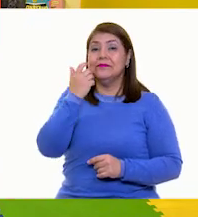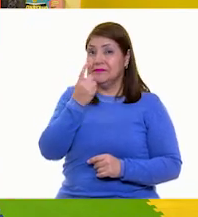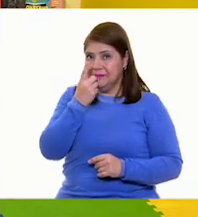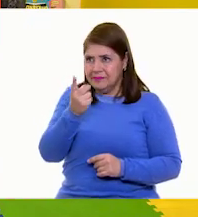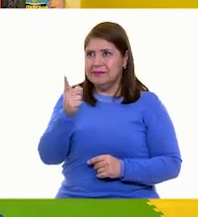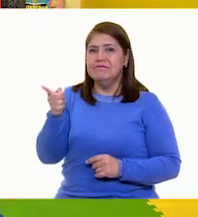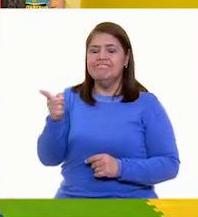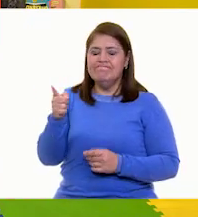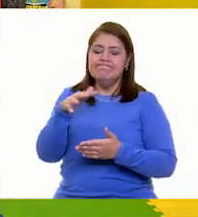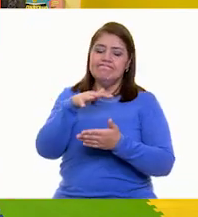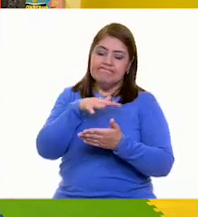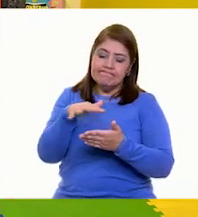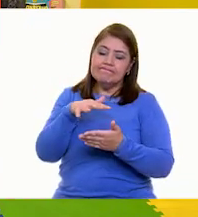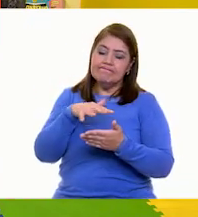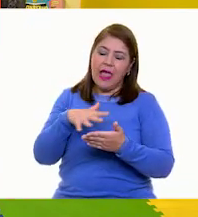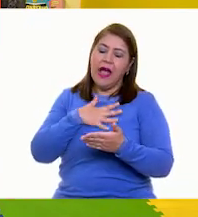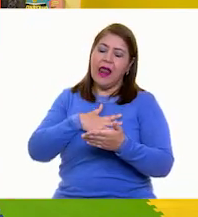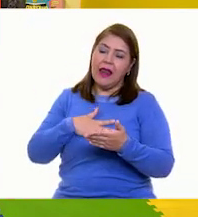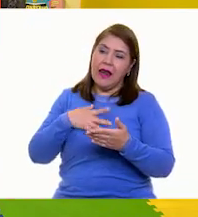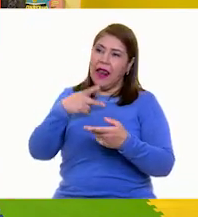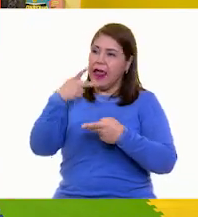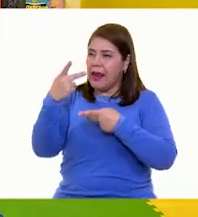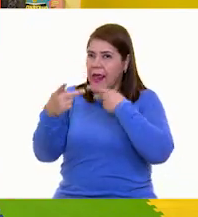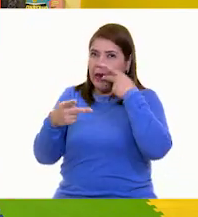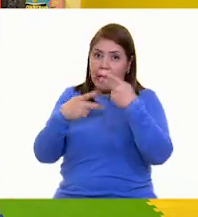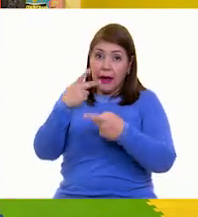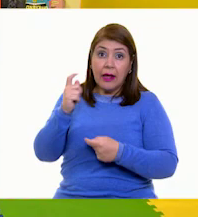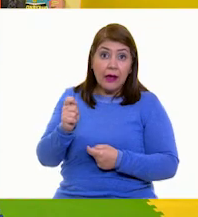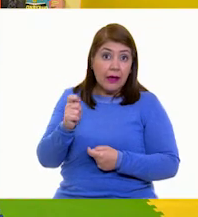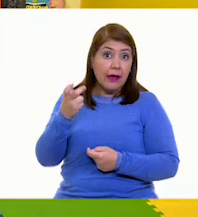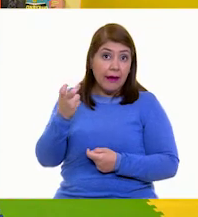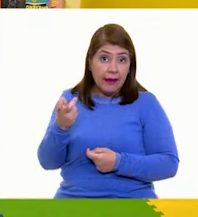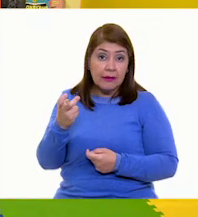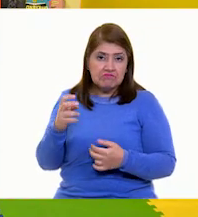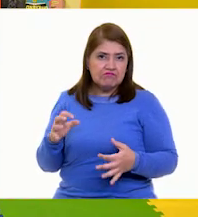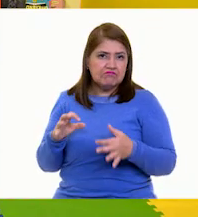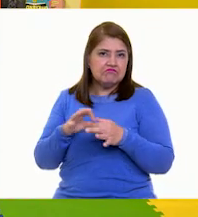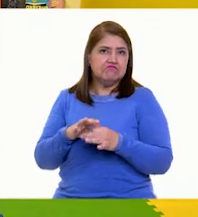estabas disfrutando la lectura. Y creo que te sientes